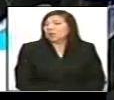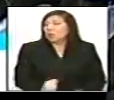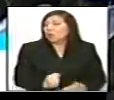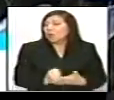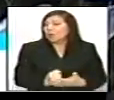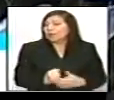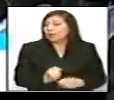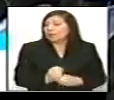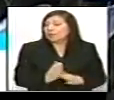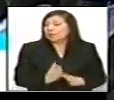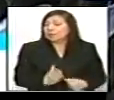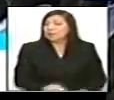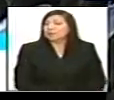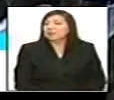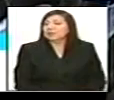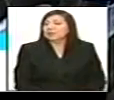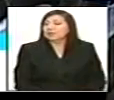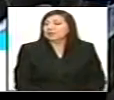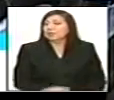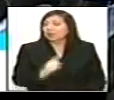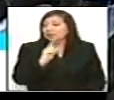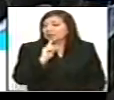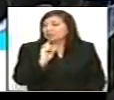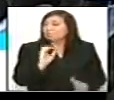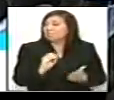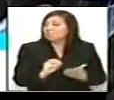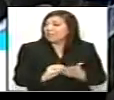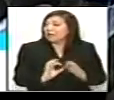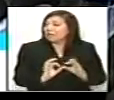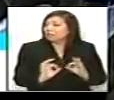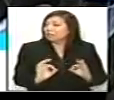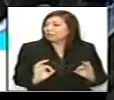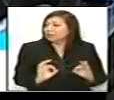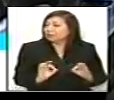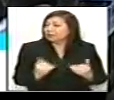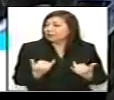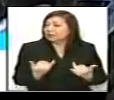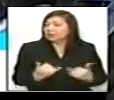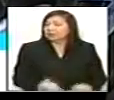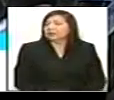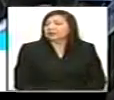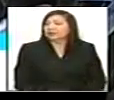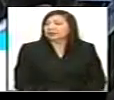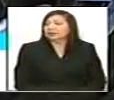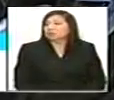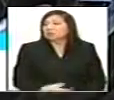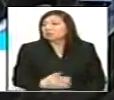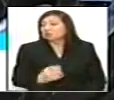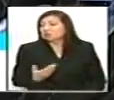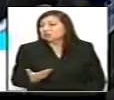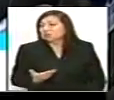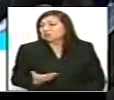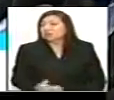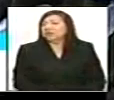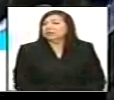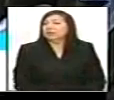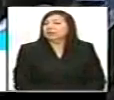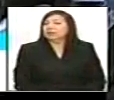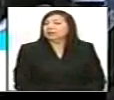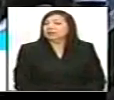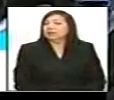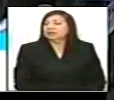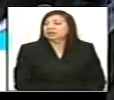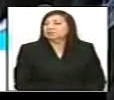ayudan a la formalización? Y es un análisis más fino. El post es eso. ¿no? Pueden habilitar pues un tipo